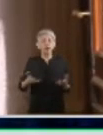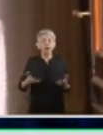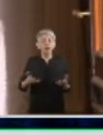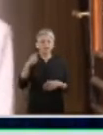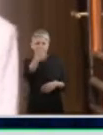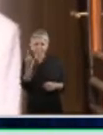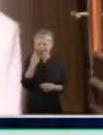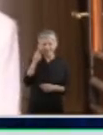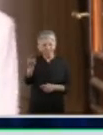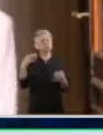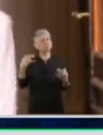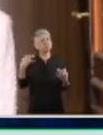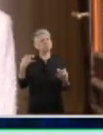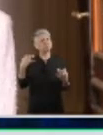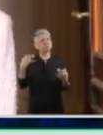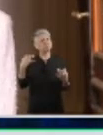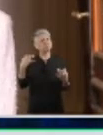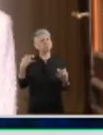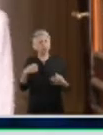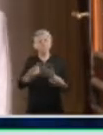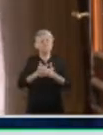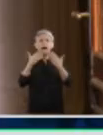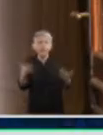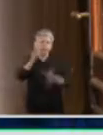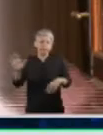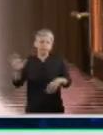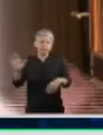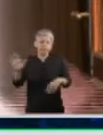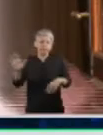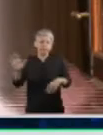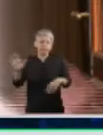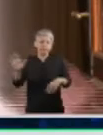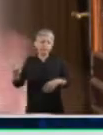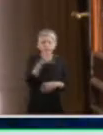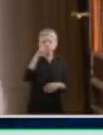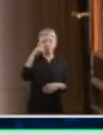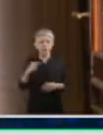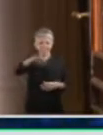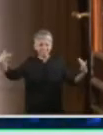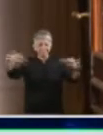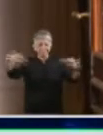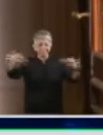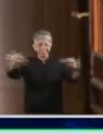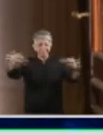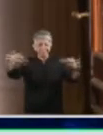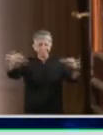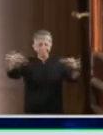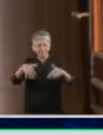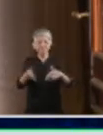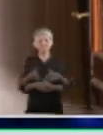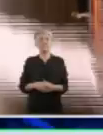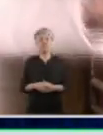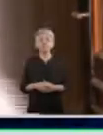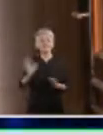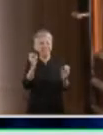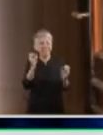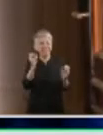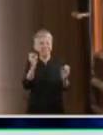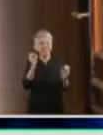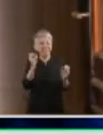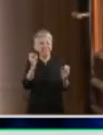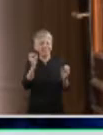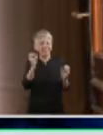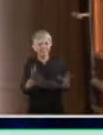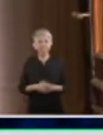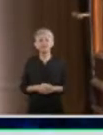es un momento donde los que menos han sido favorecidos, que son los trabajadores, tanto formales